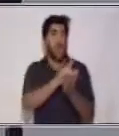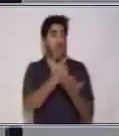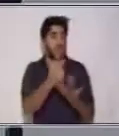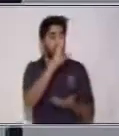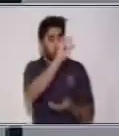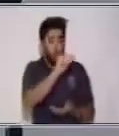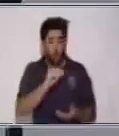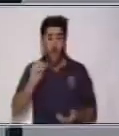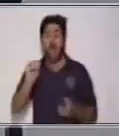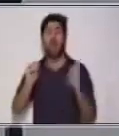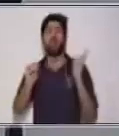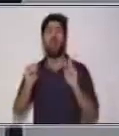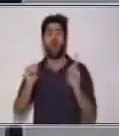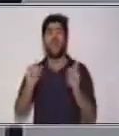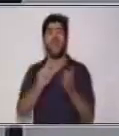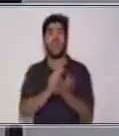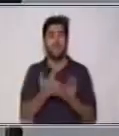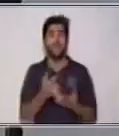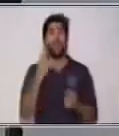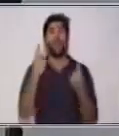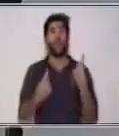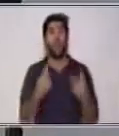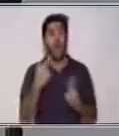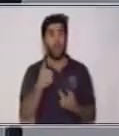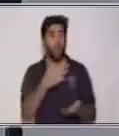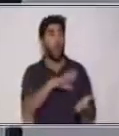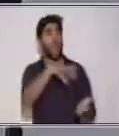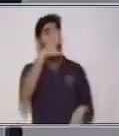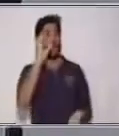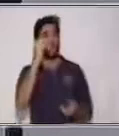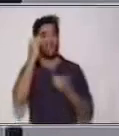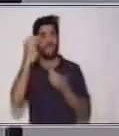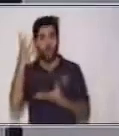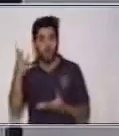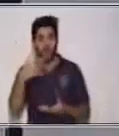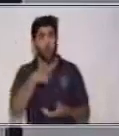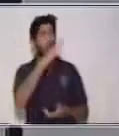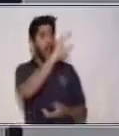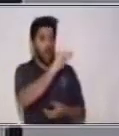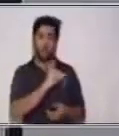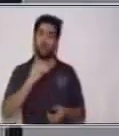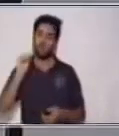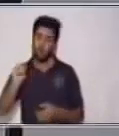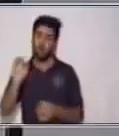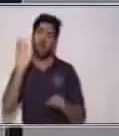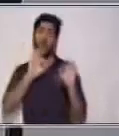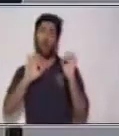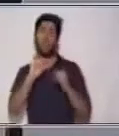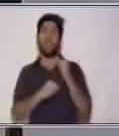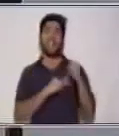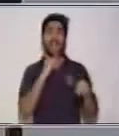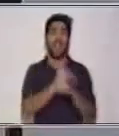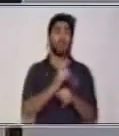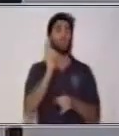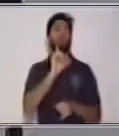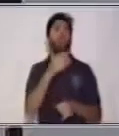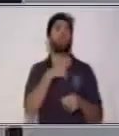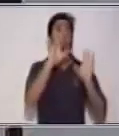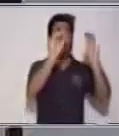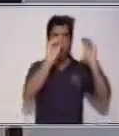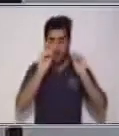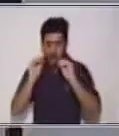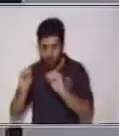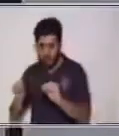que usted consultó para realizar su investigación y usted está justificando de